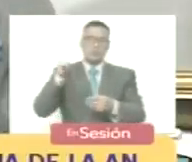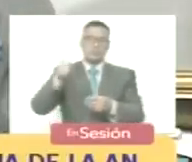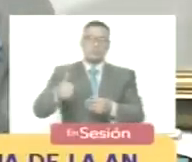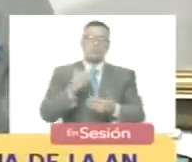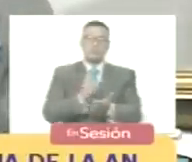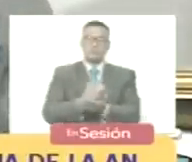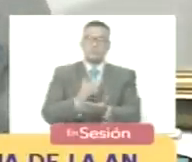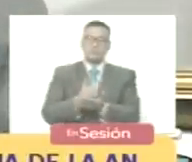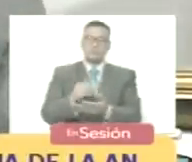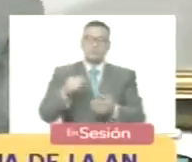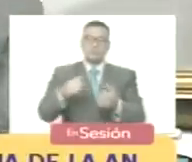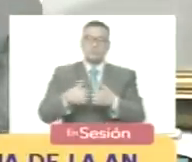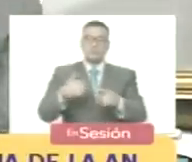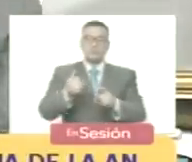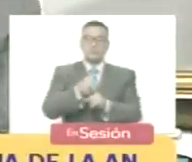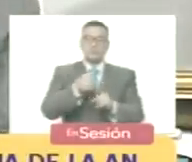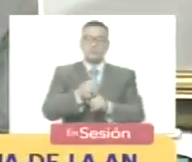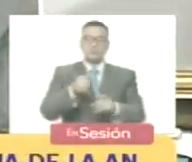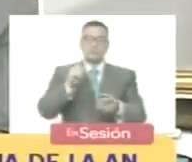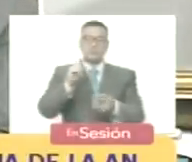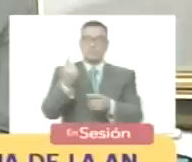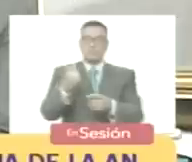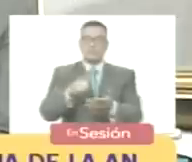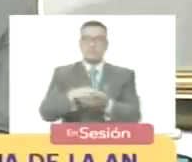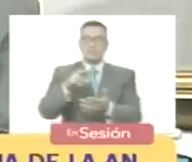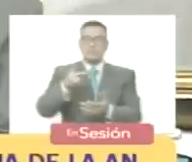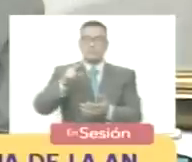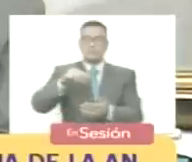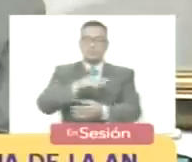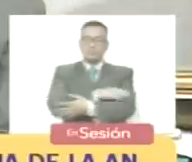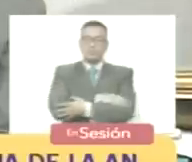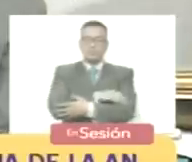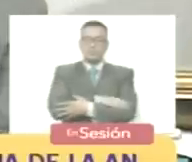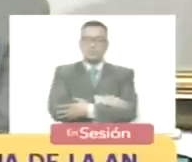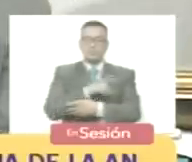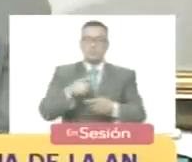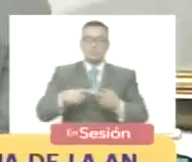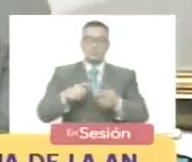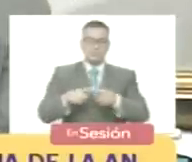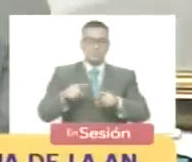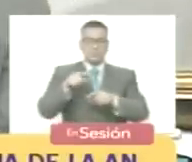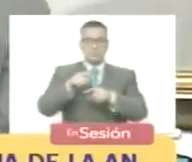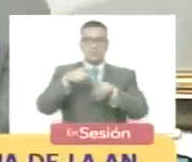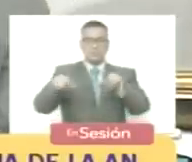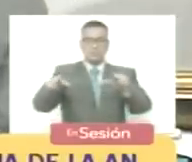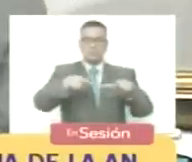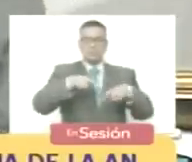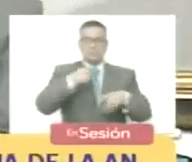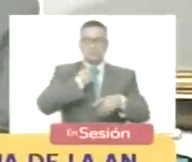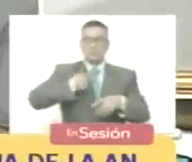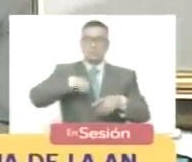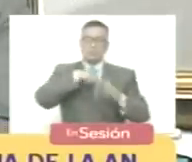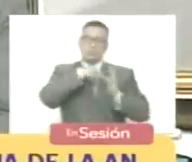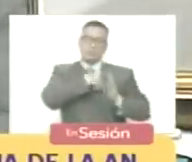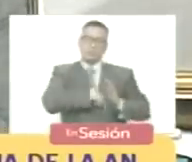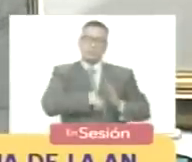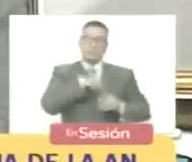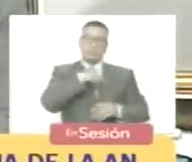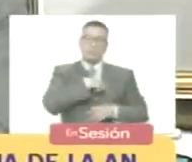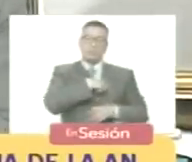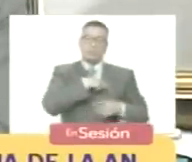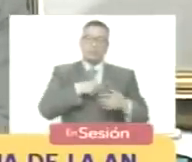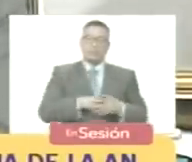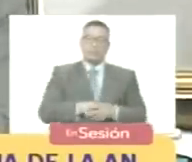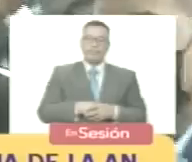esa lucha eres imprescindible, Darío. Un abrazo donde quiera que estés, desde el fondo de nuestros corazones.